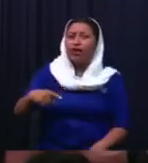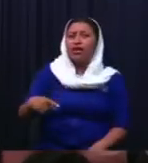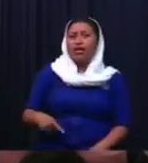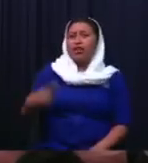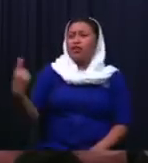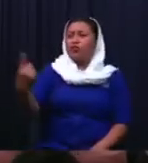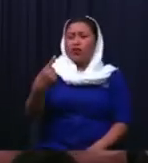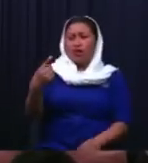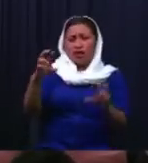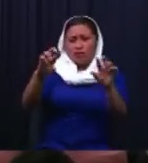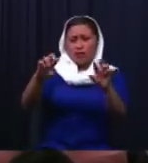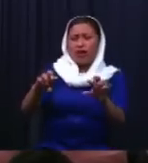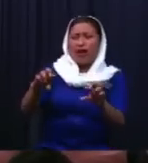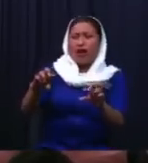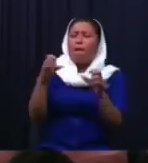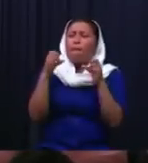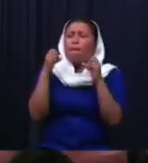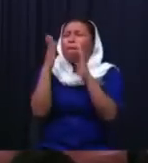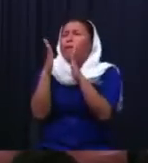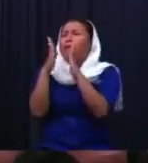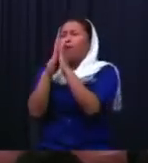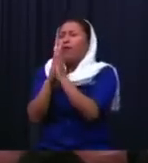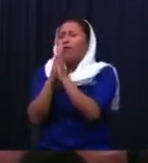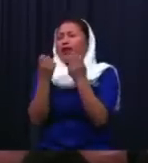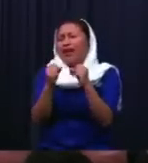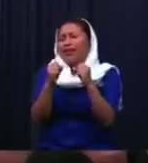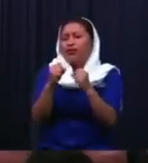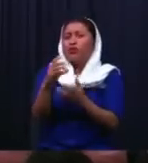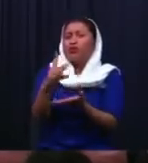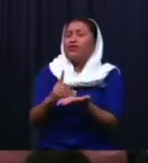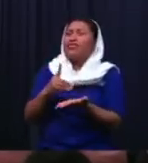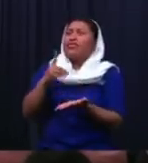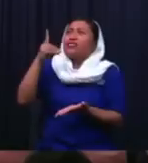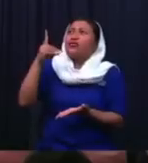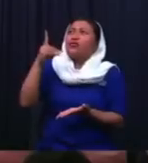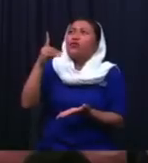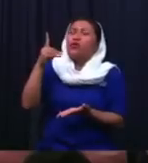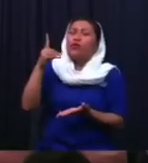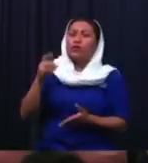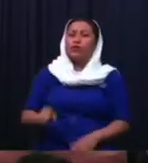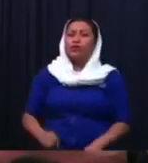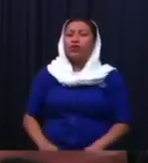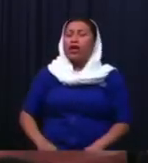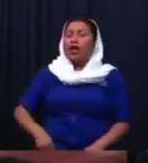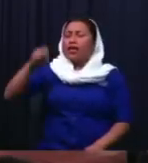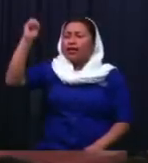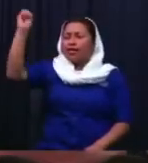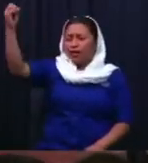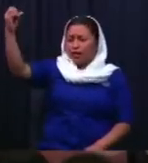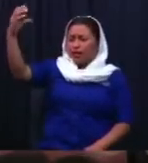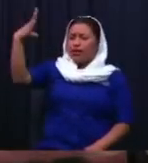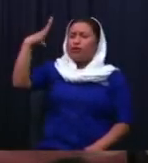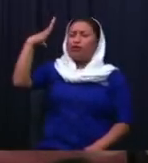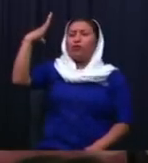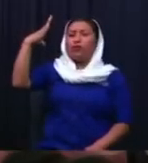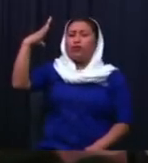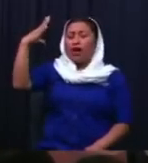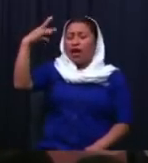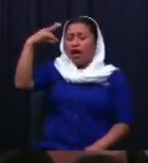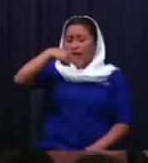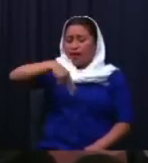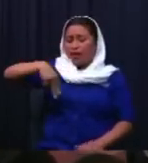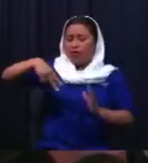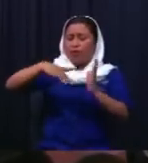haznos dignos, Señor. Haznos dignos portadores de tu verdad, Señor. De tu luz, Padre bendito. En el nombre de